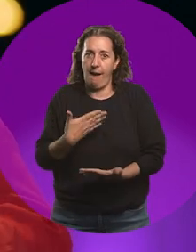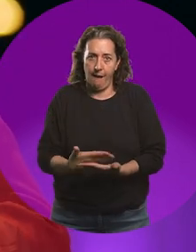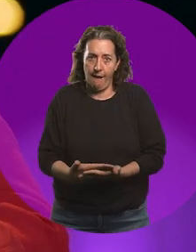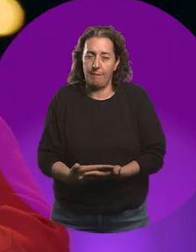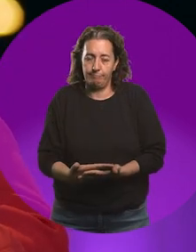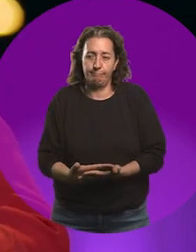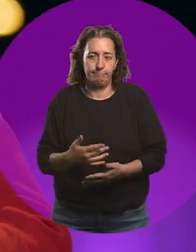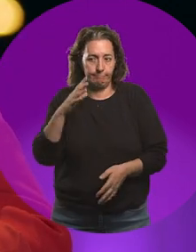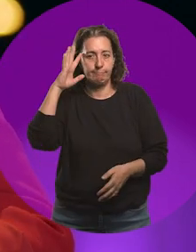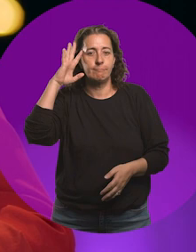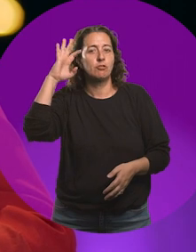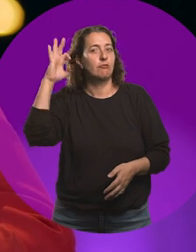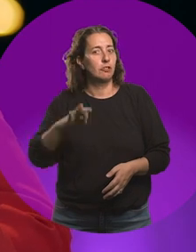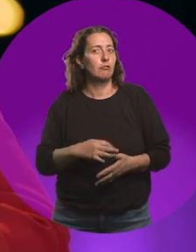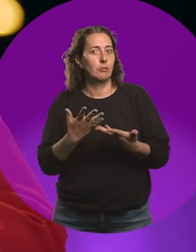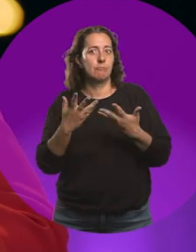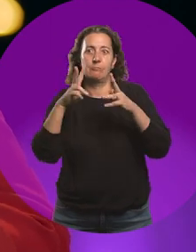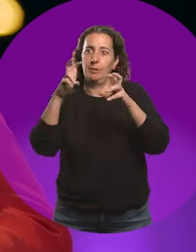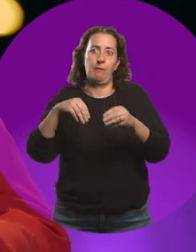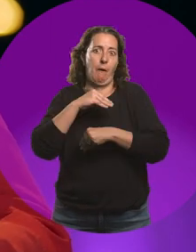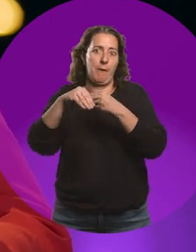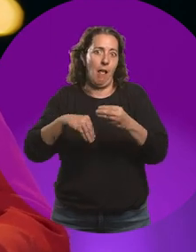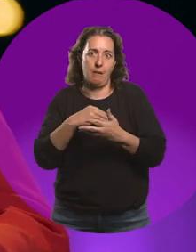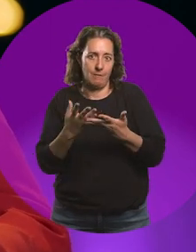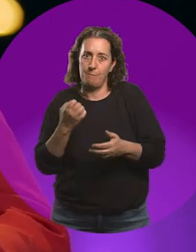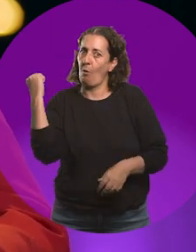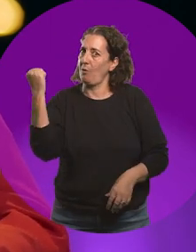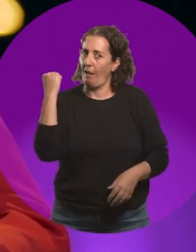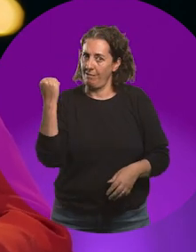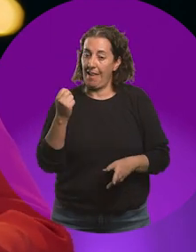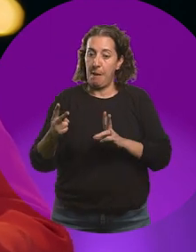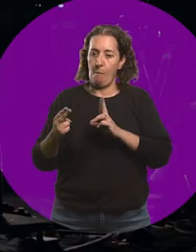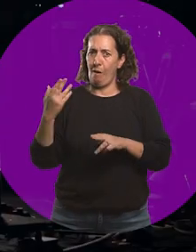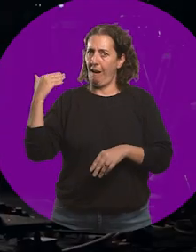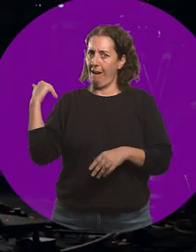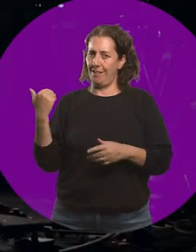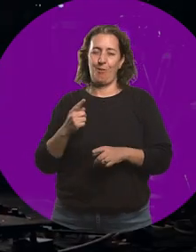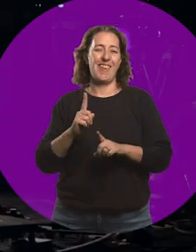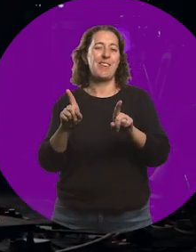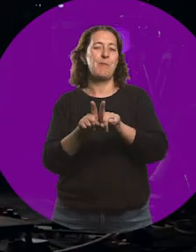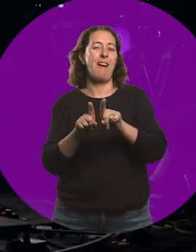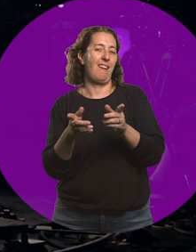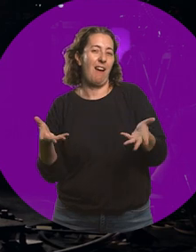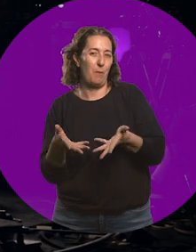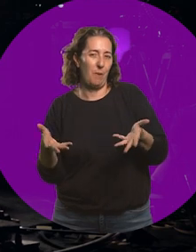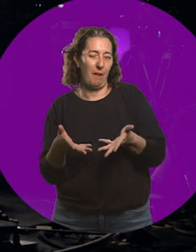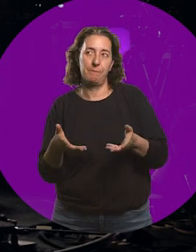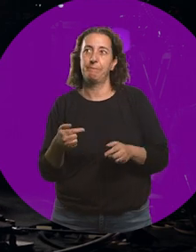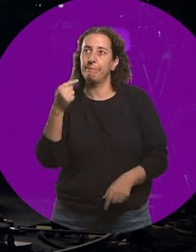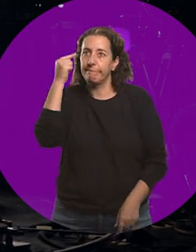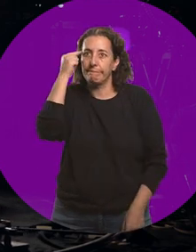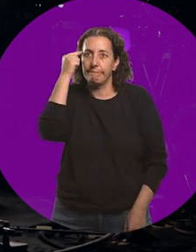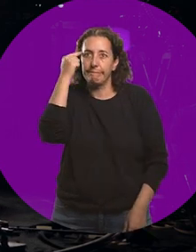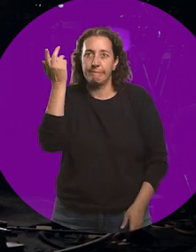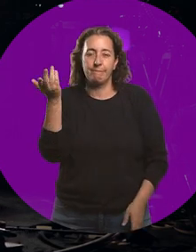Yo creo que es un acontecimiento a nivel familiar en cualquier momento, pero en esa época aún más, ¿no? Era como ahora, o sea, pensemos en un